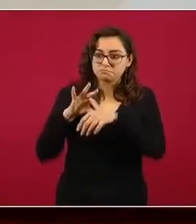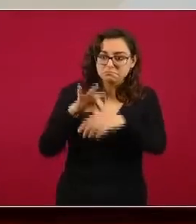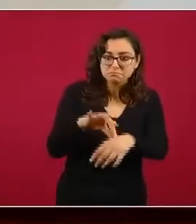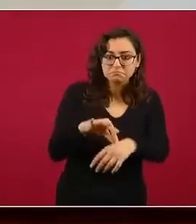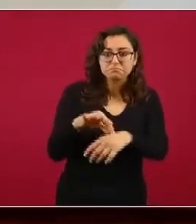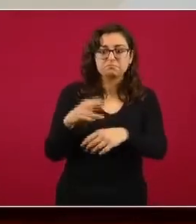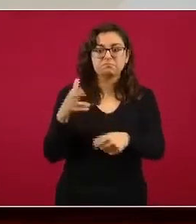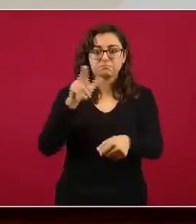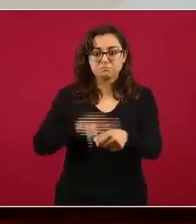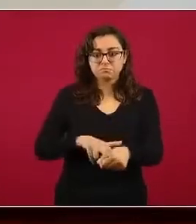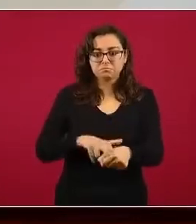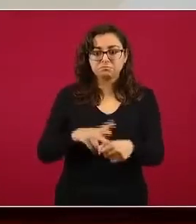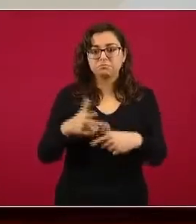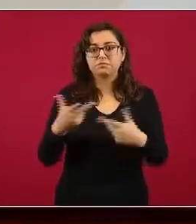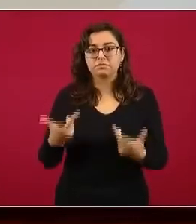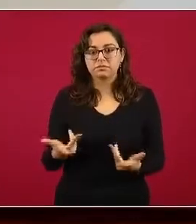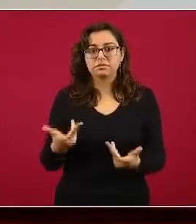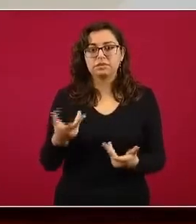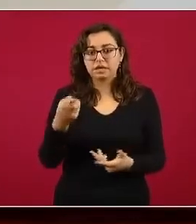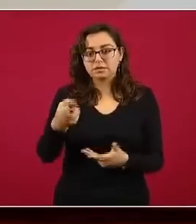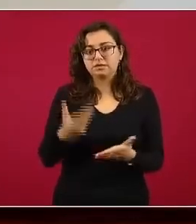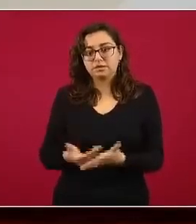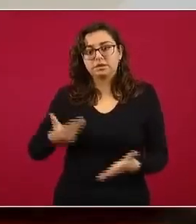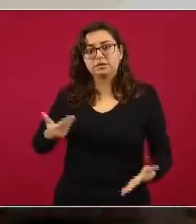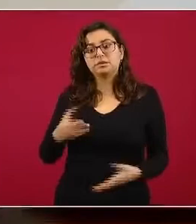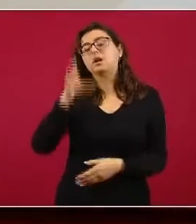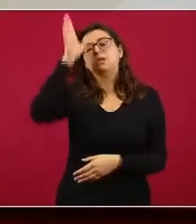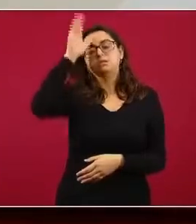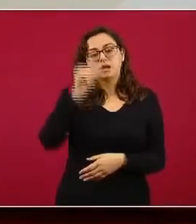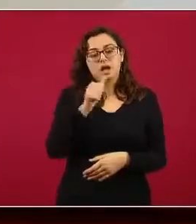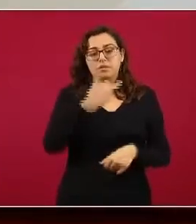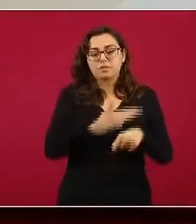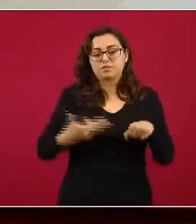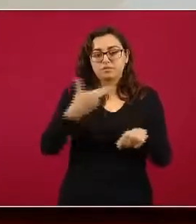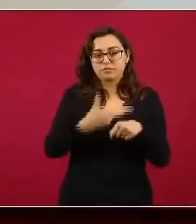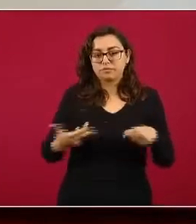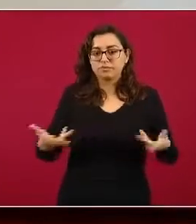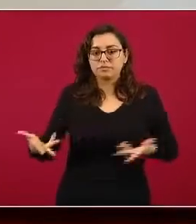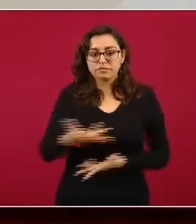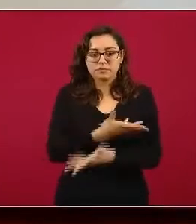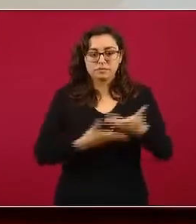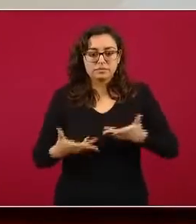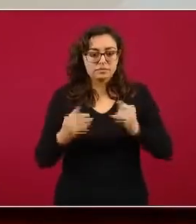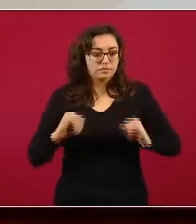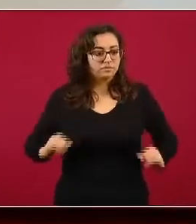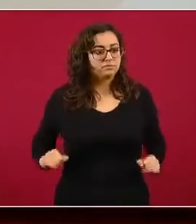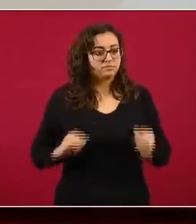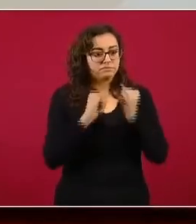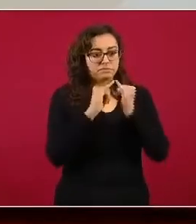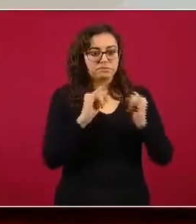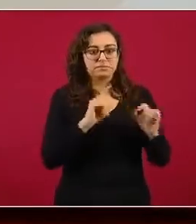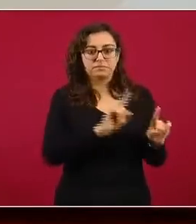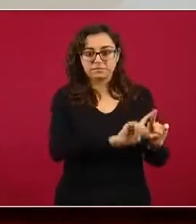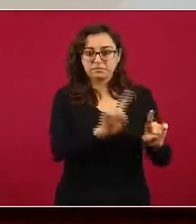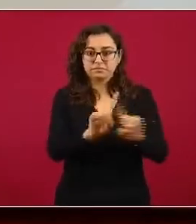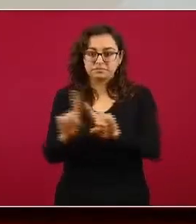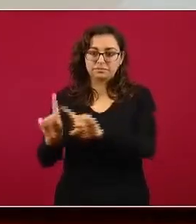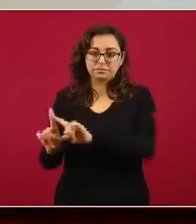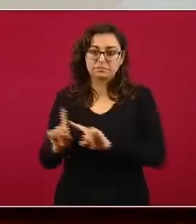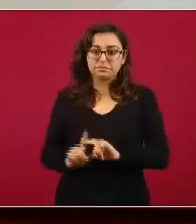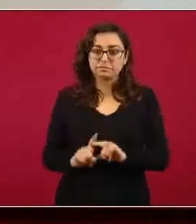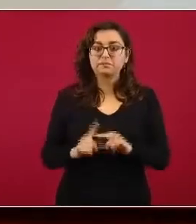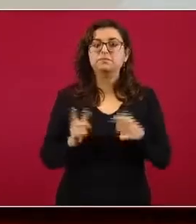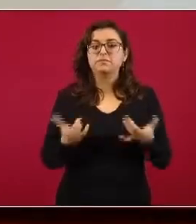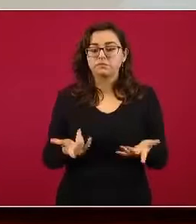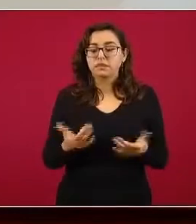una región, se celebraron estos convenios de colaboración entre las instituciones que